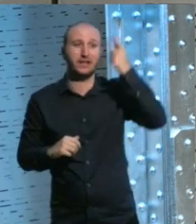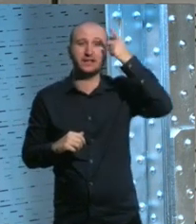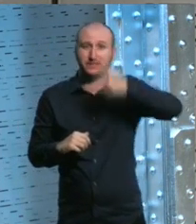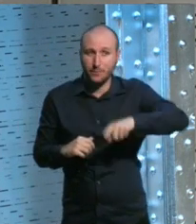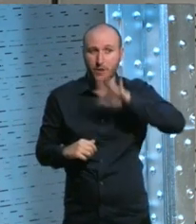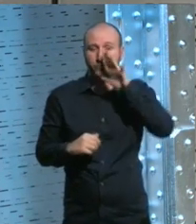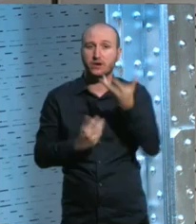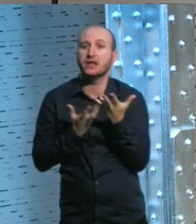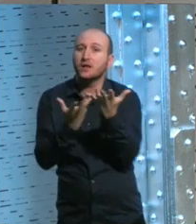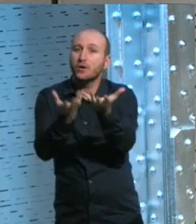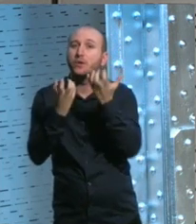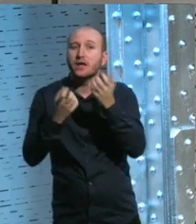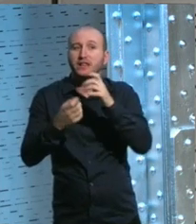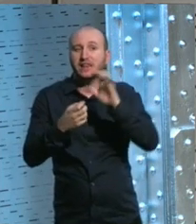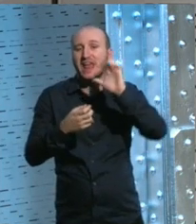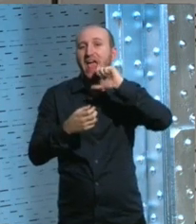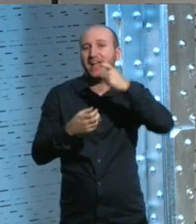outcubator, del excubador,